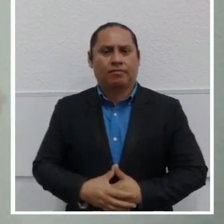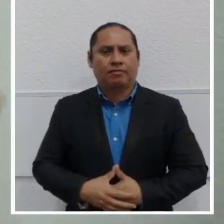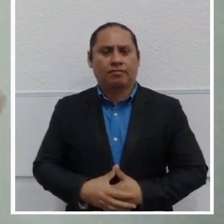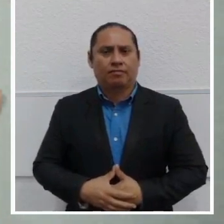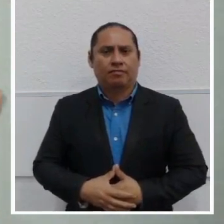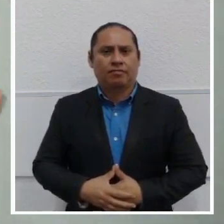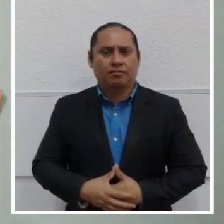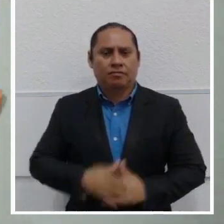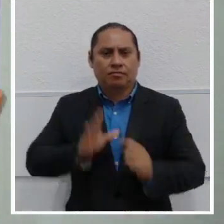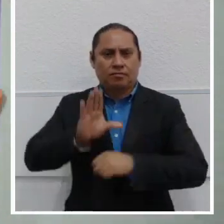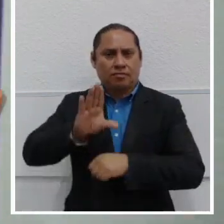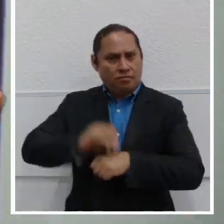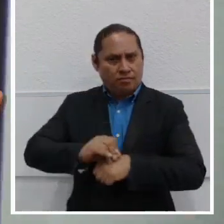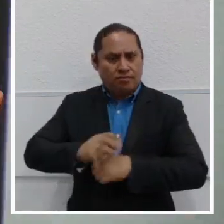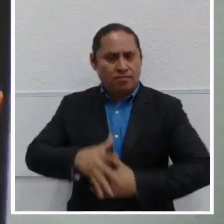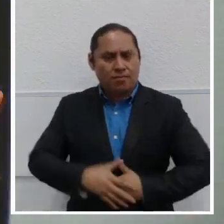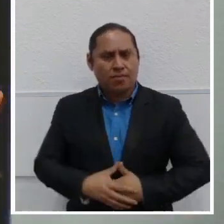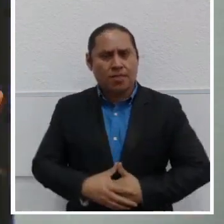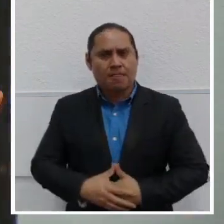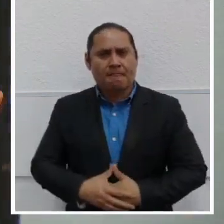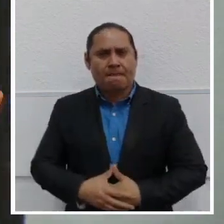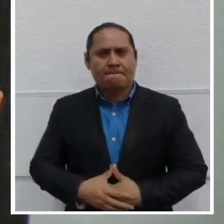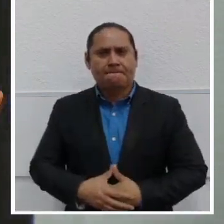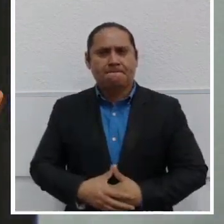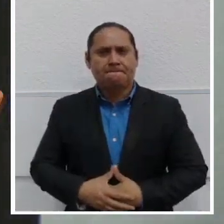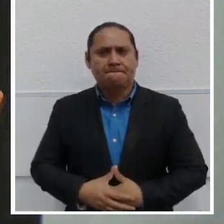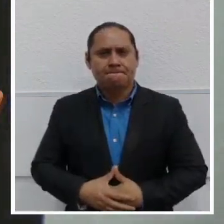con su permiso diputada presidente